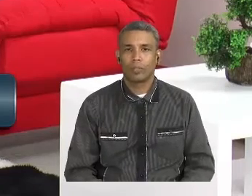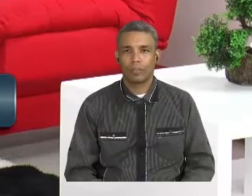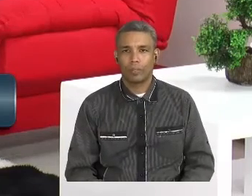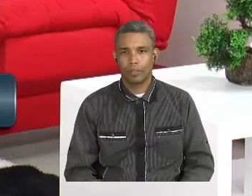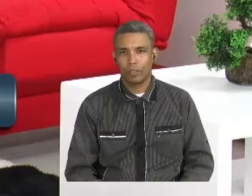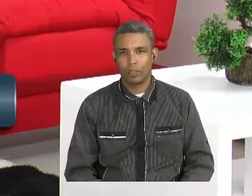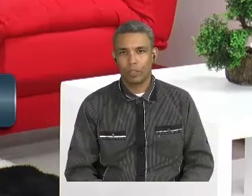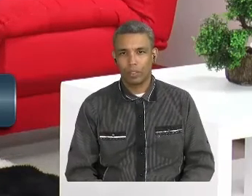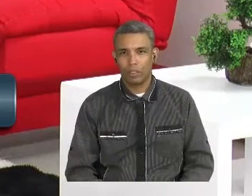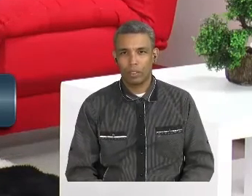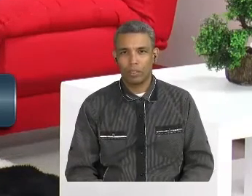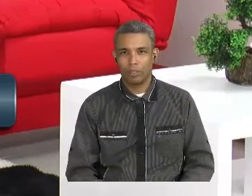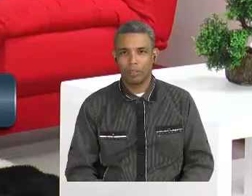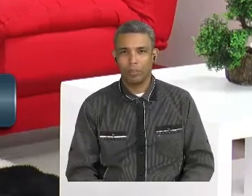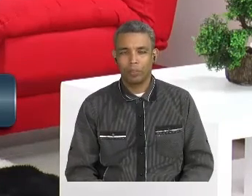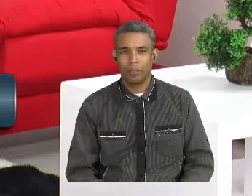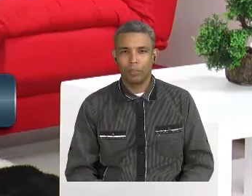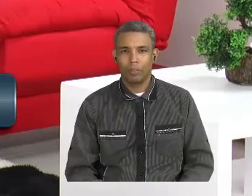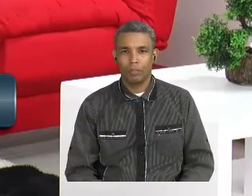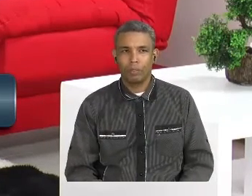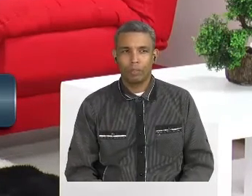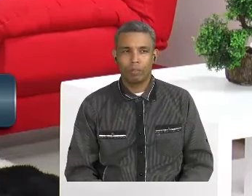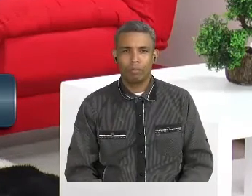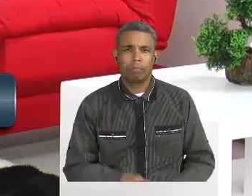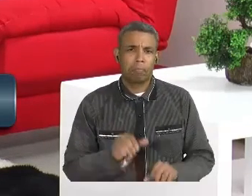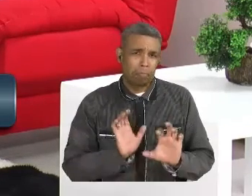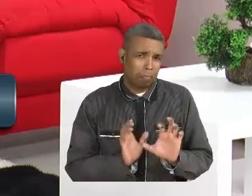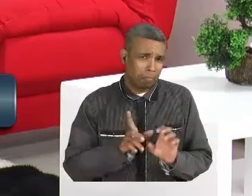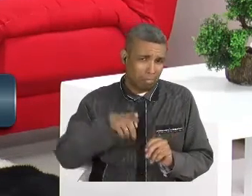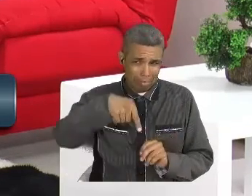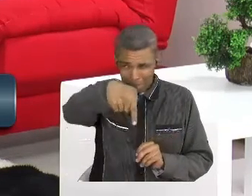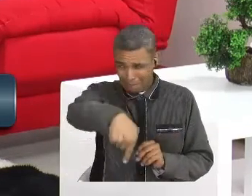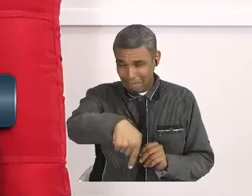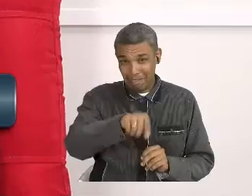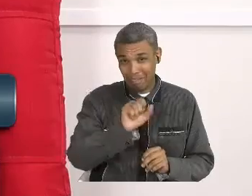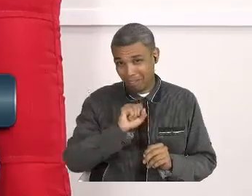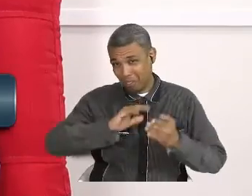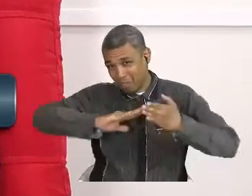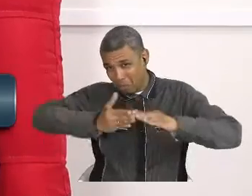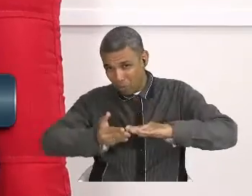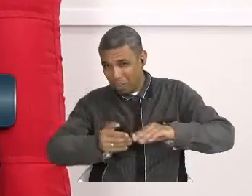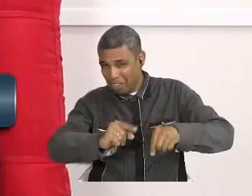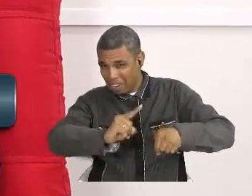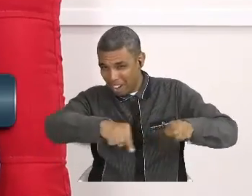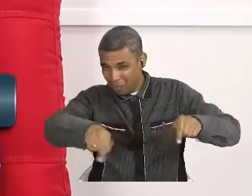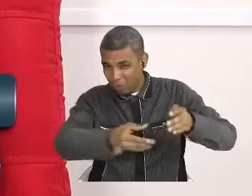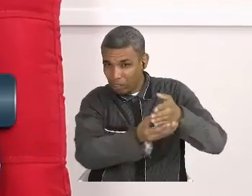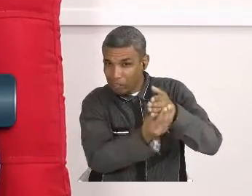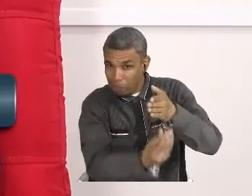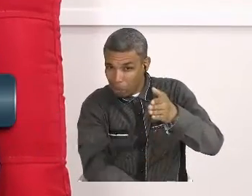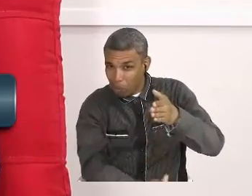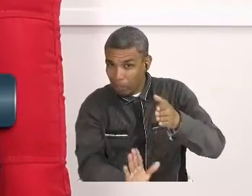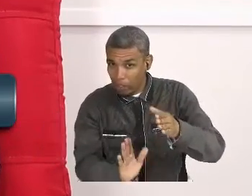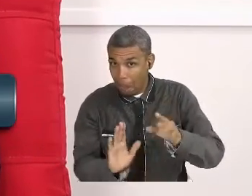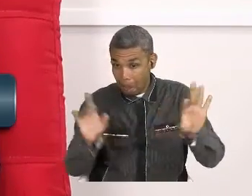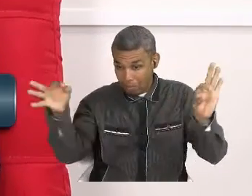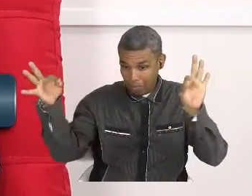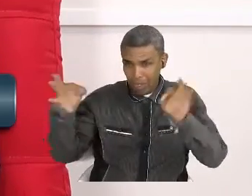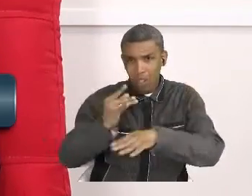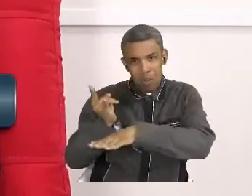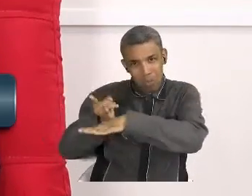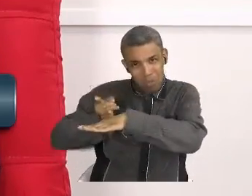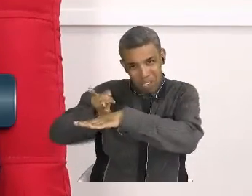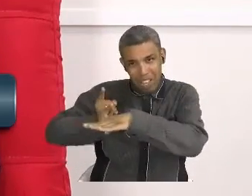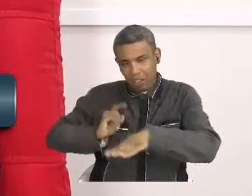pues en situaciones en donde hay comunidades vulnerables. Vale, la gente diría en esta situación que llevar ropa usada, o